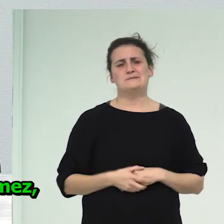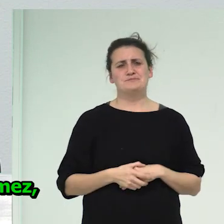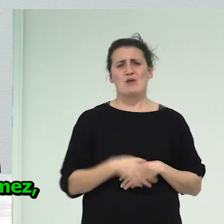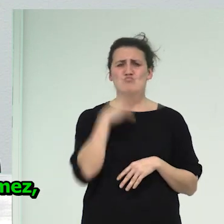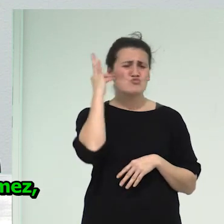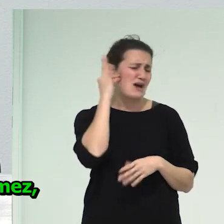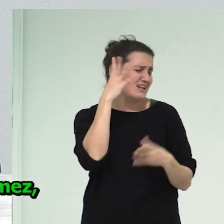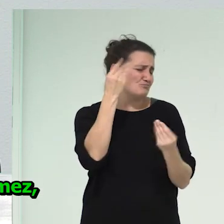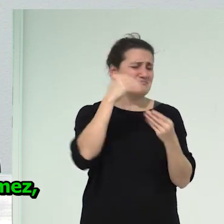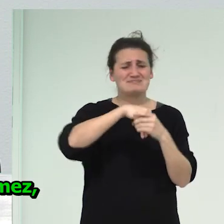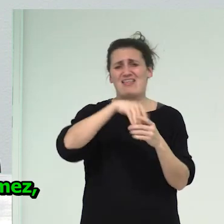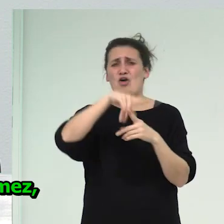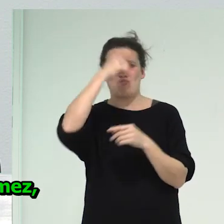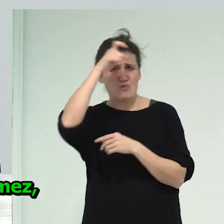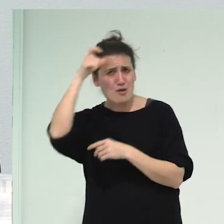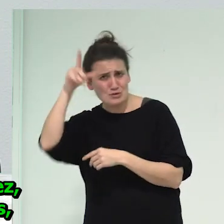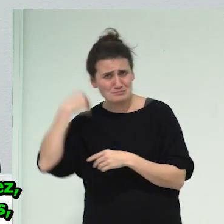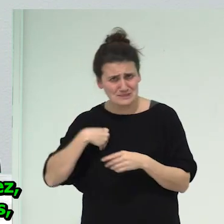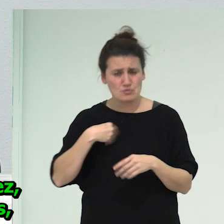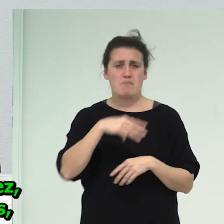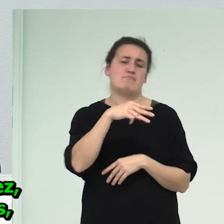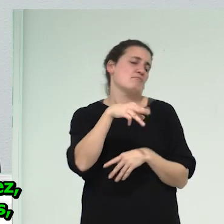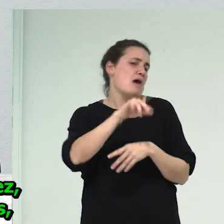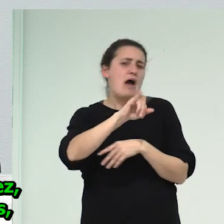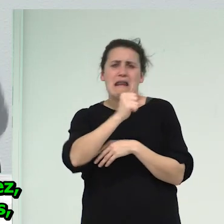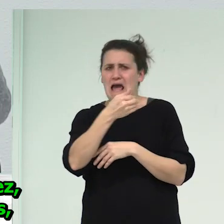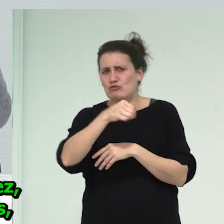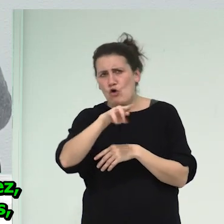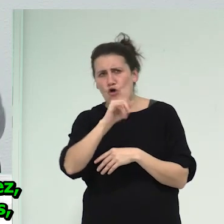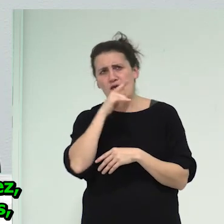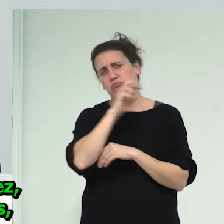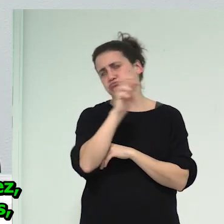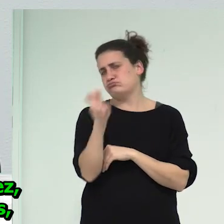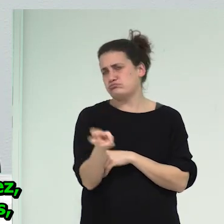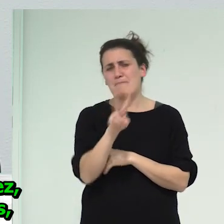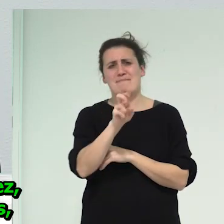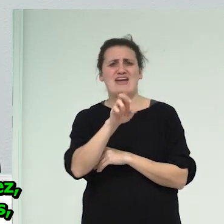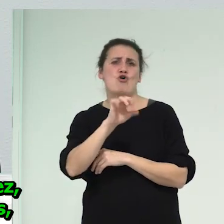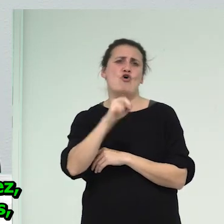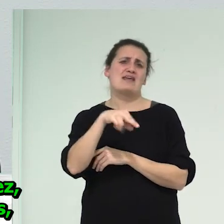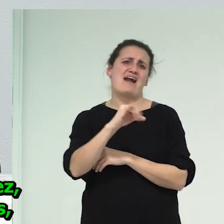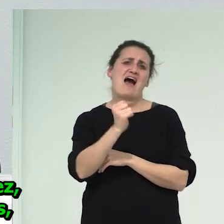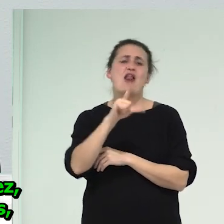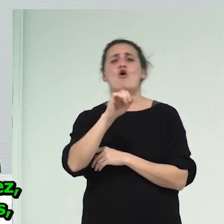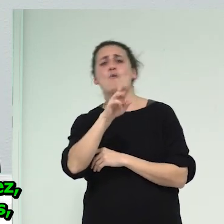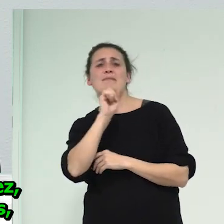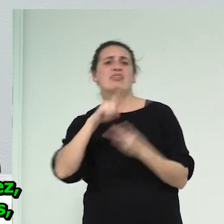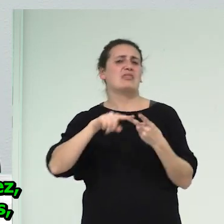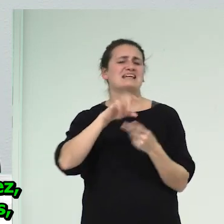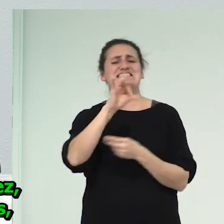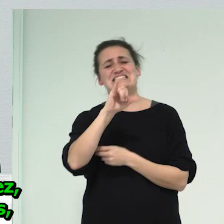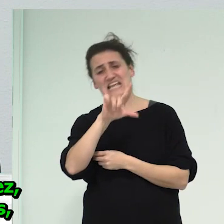Espinosa, de Dorotea Gómez, de María Antonia Aguirre y Luce Santa Cruz, de Verónica López, de Millán Márgara, de